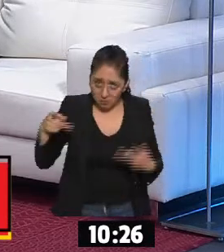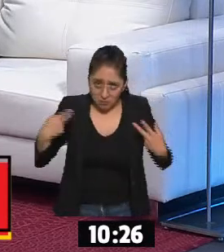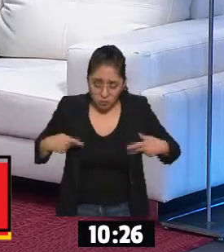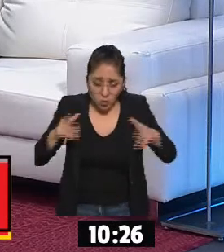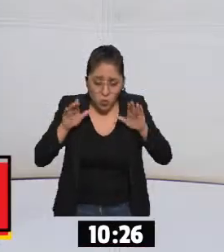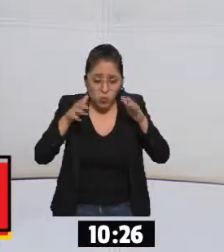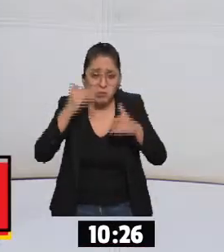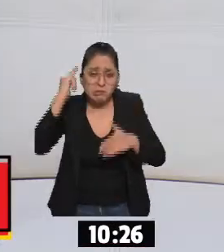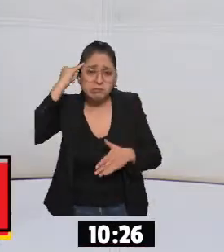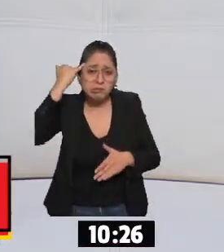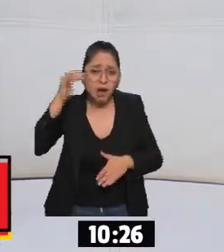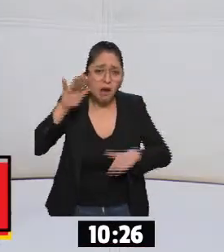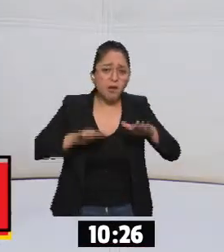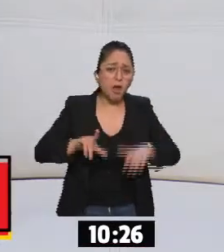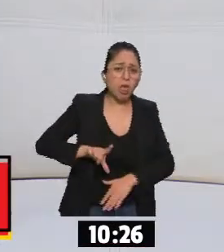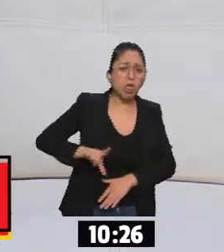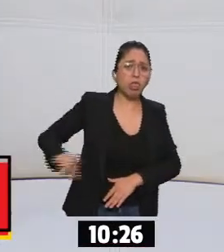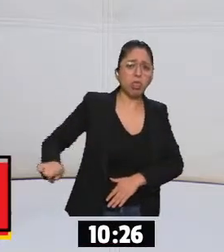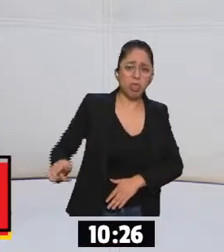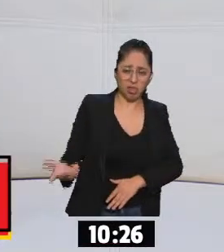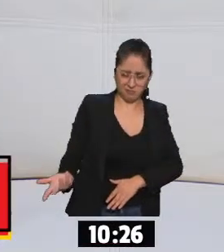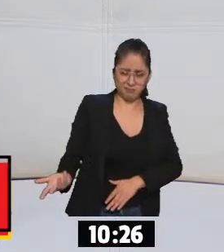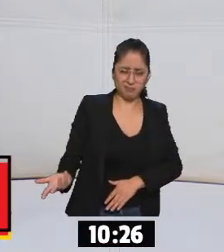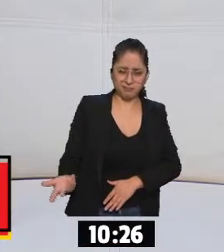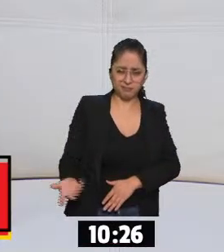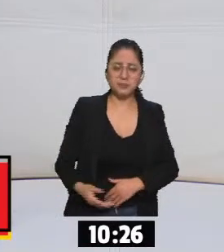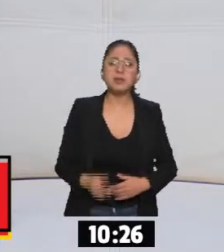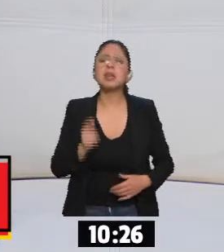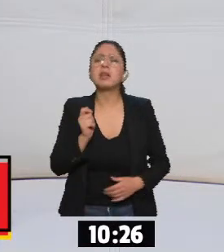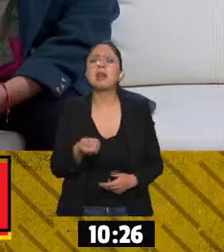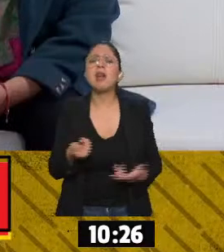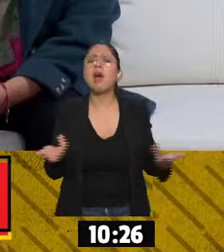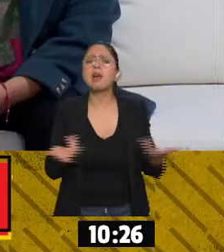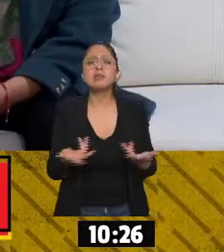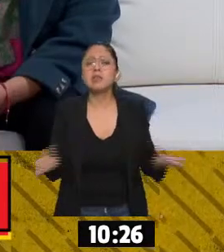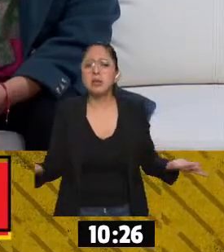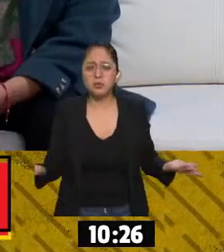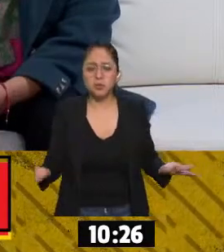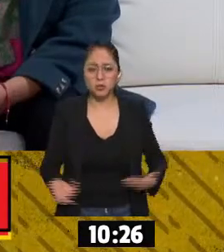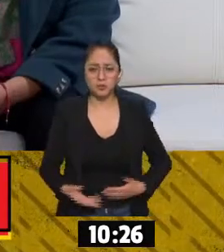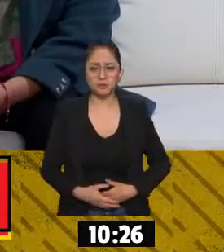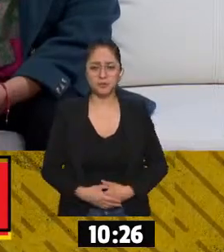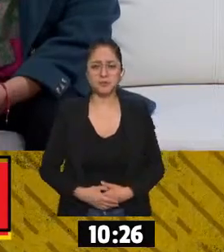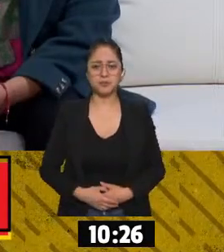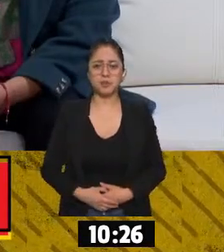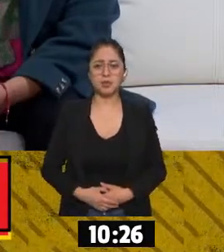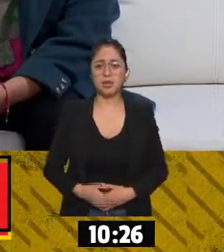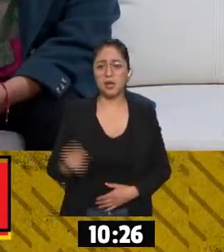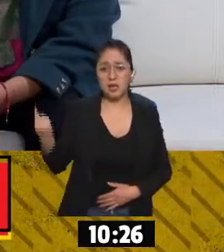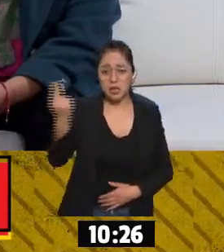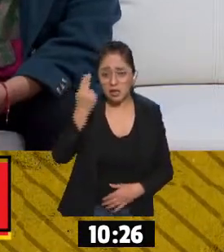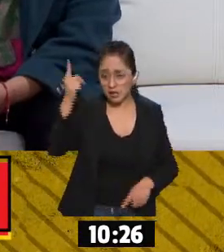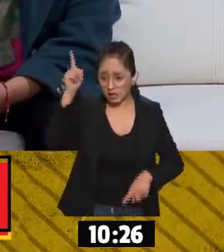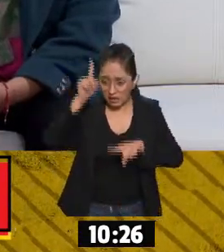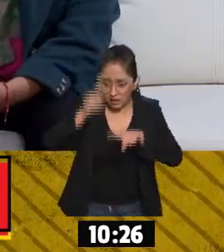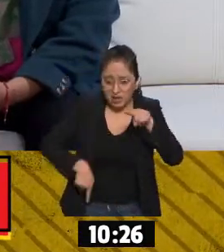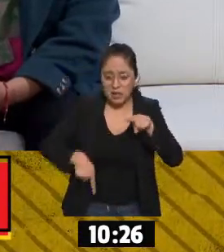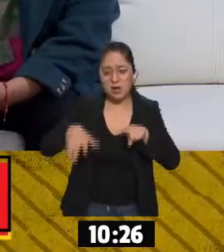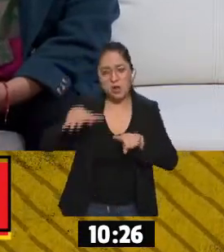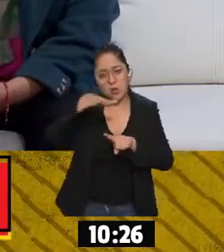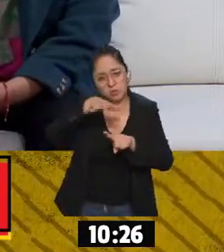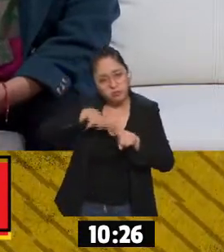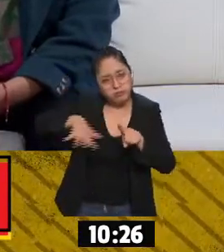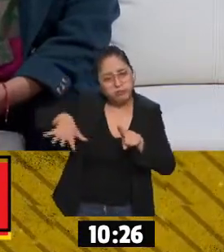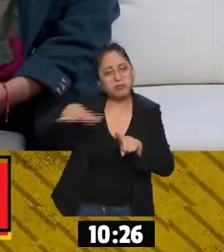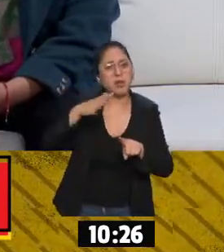hacemos? Pues nosotros estamos abordando la descolonización del pensamiento, de nuestro ser.